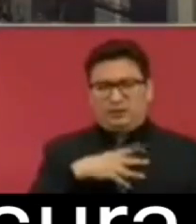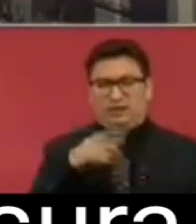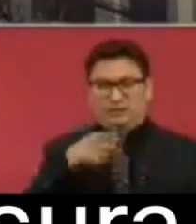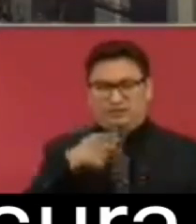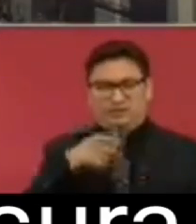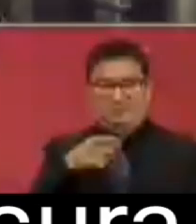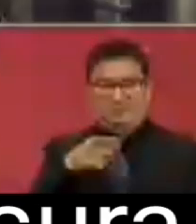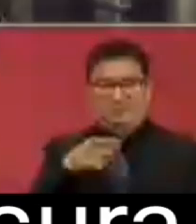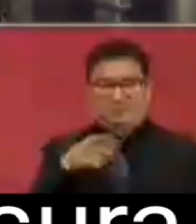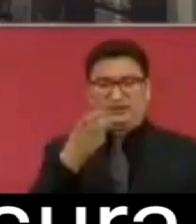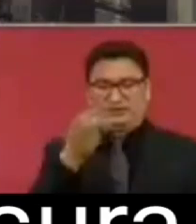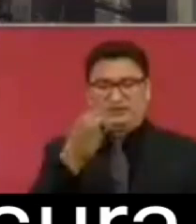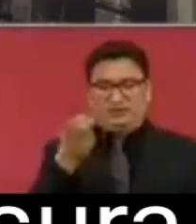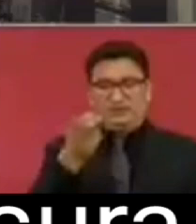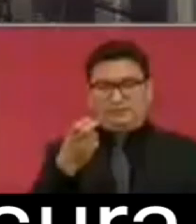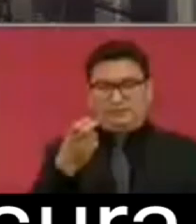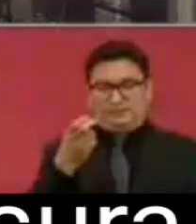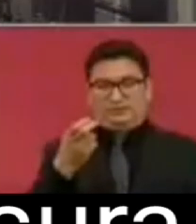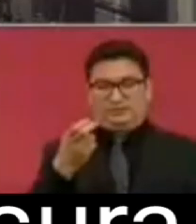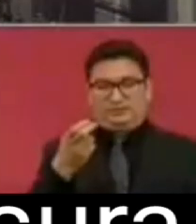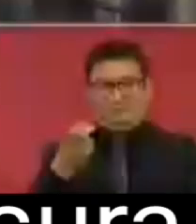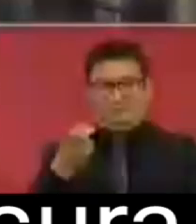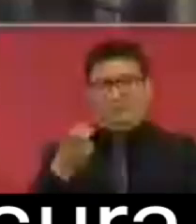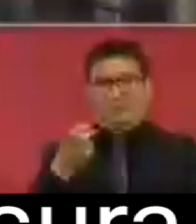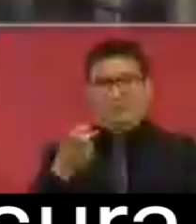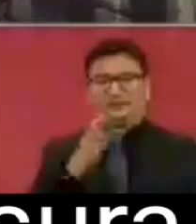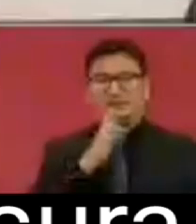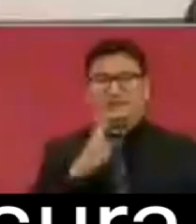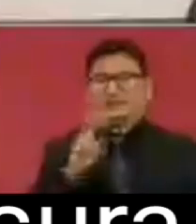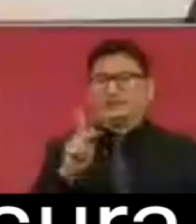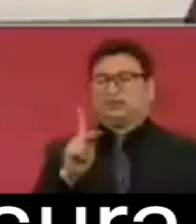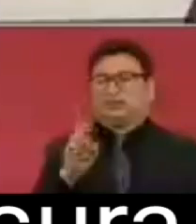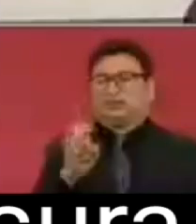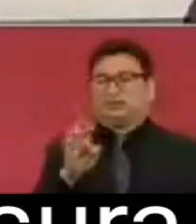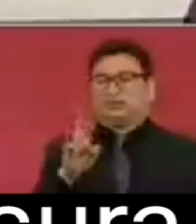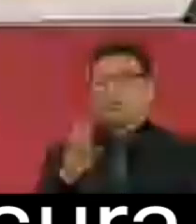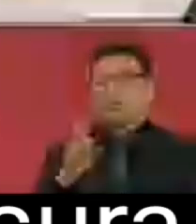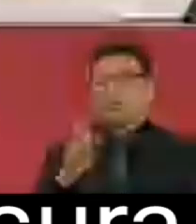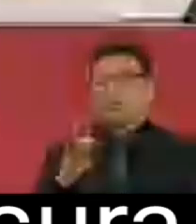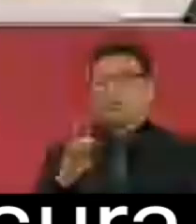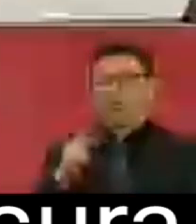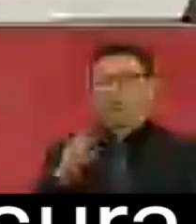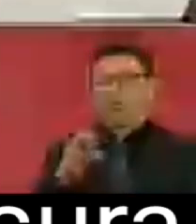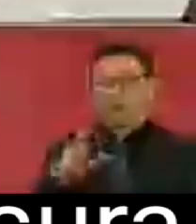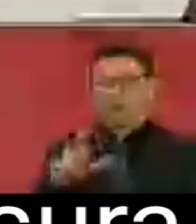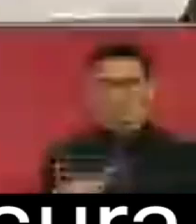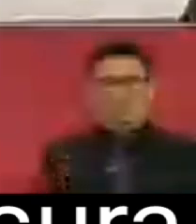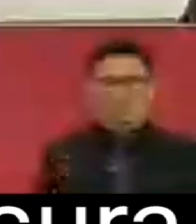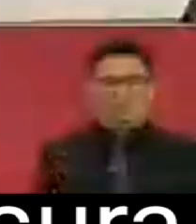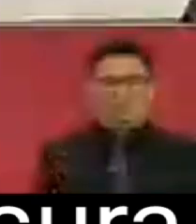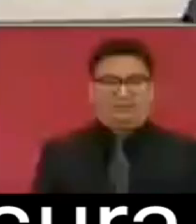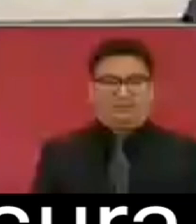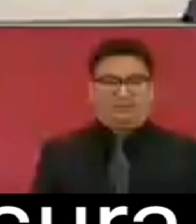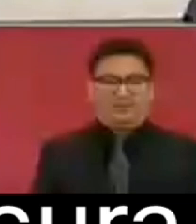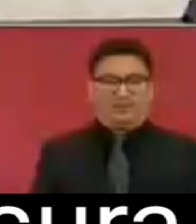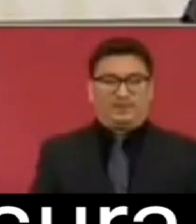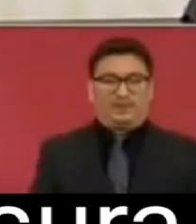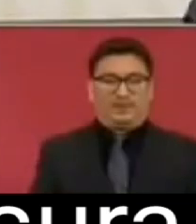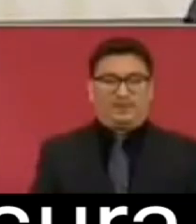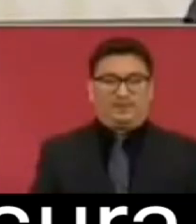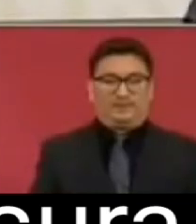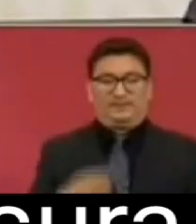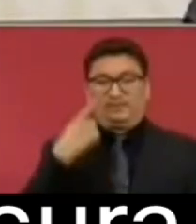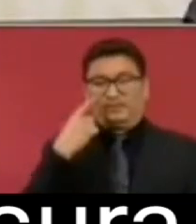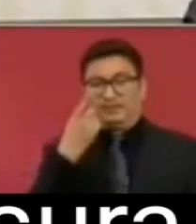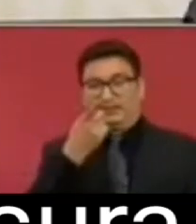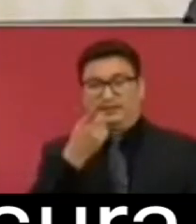seguridad que se implementó en la marcha del 8M. Seguridad que,